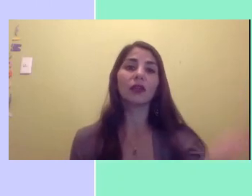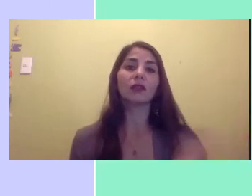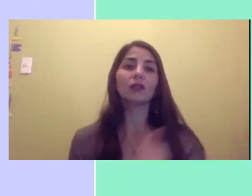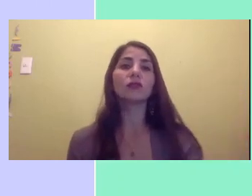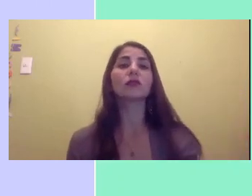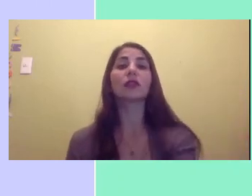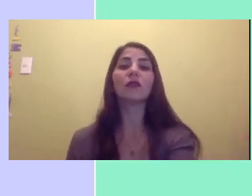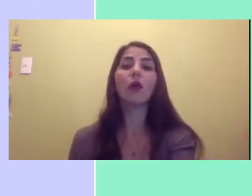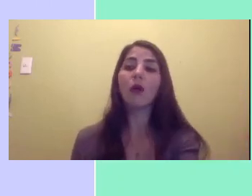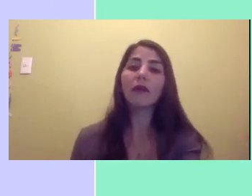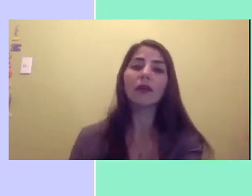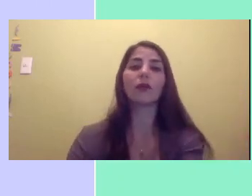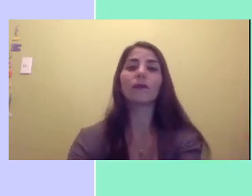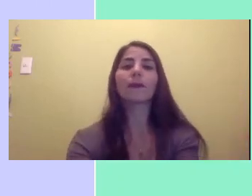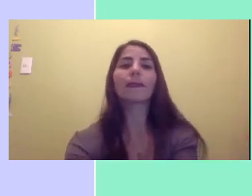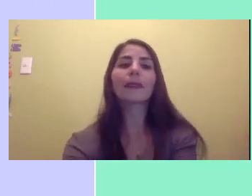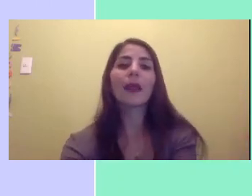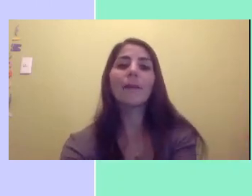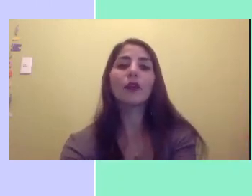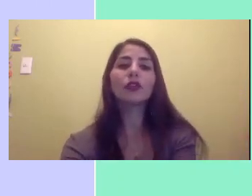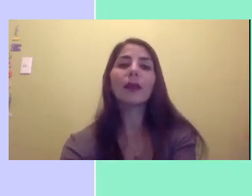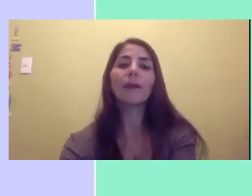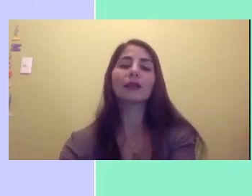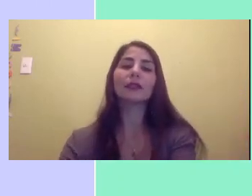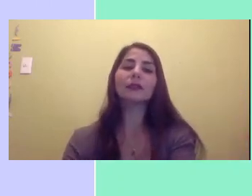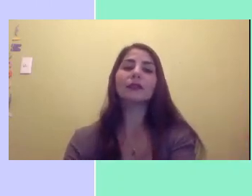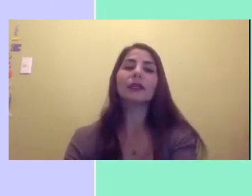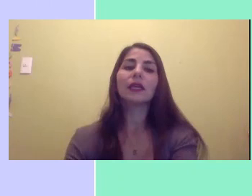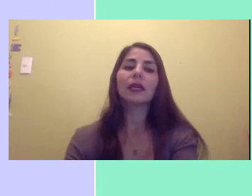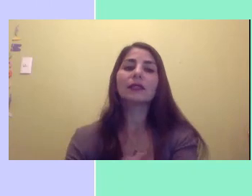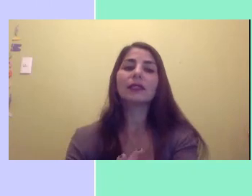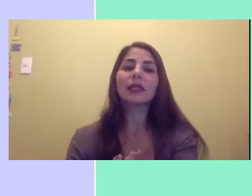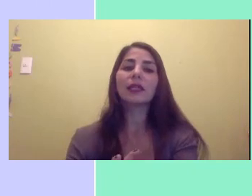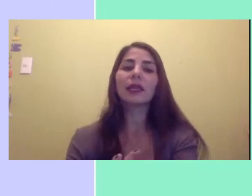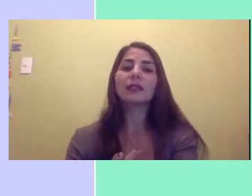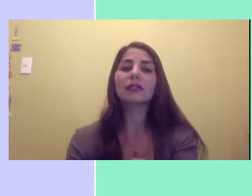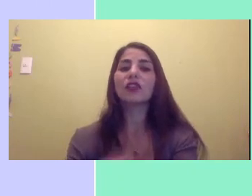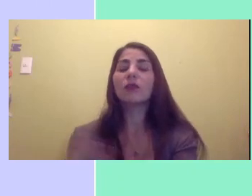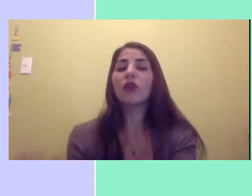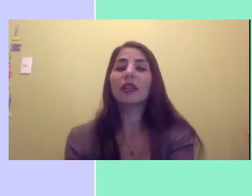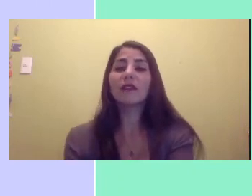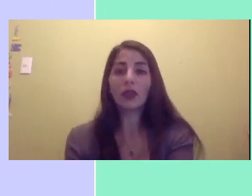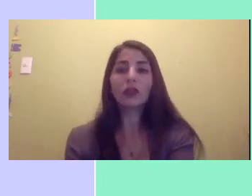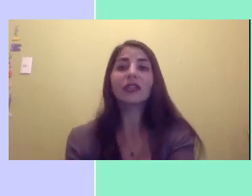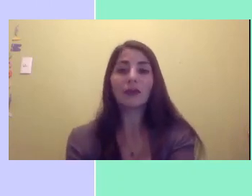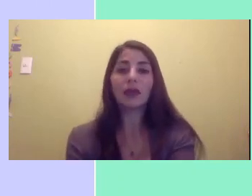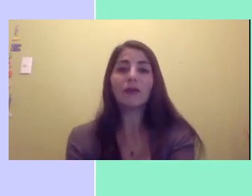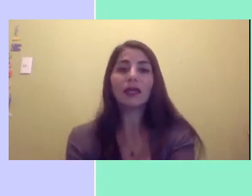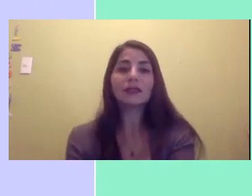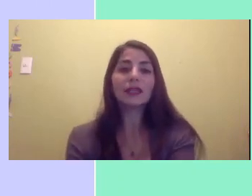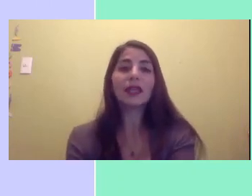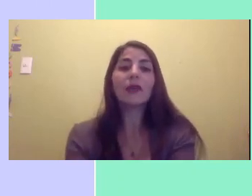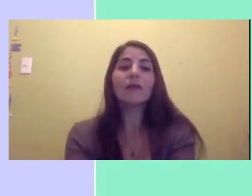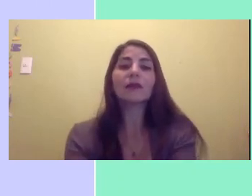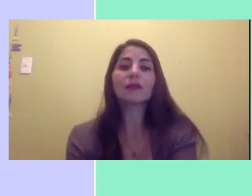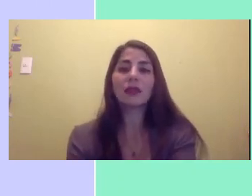les dije, un adjetivo, sustantivo o verbo. Por otra parte, existen sinónimos y derivados que también